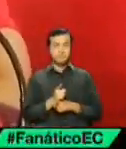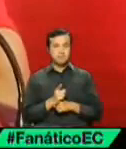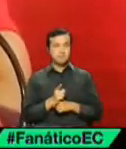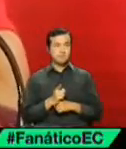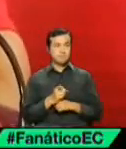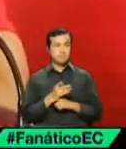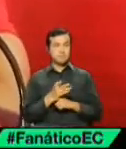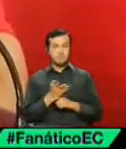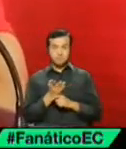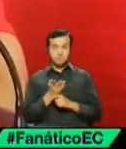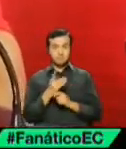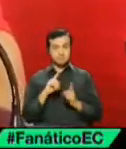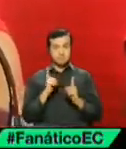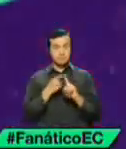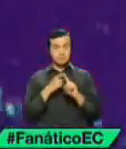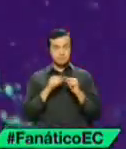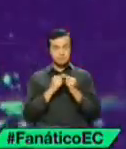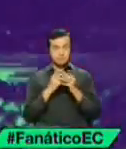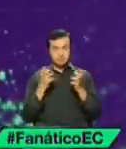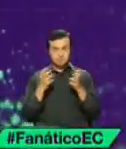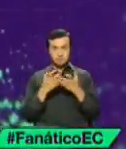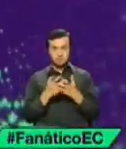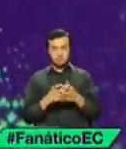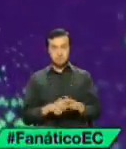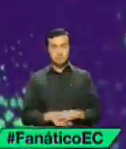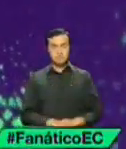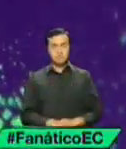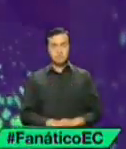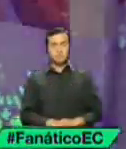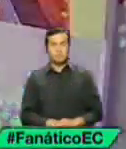eso es lo que primo hoy por hoy en el grupo.